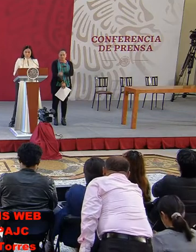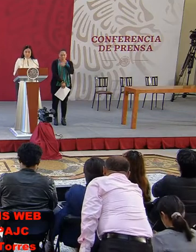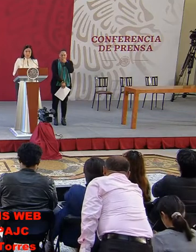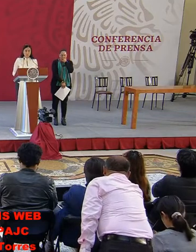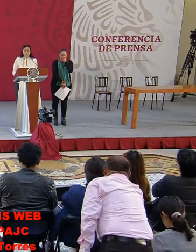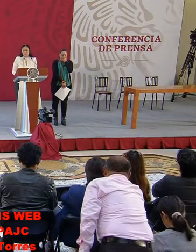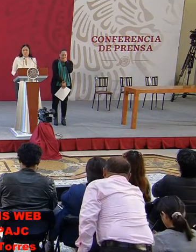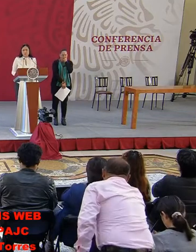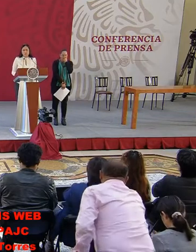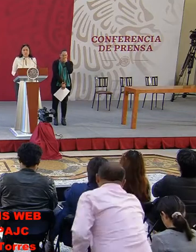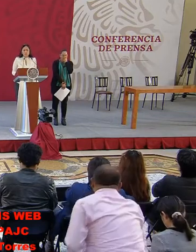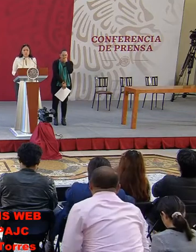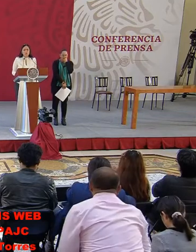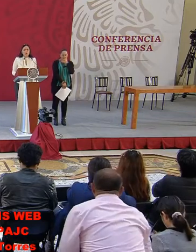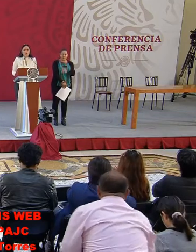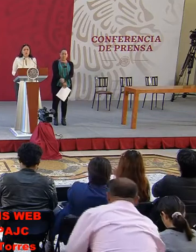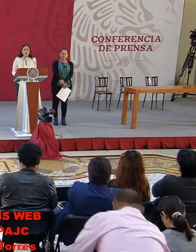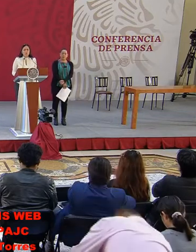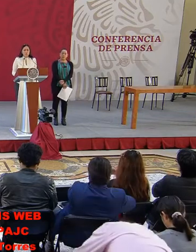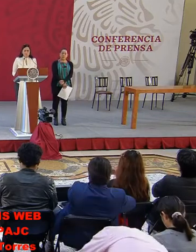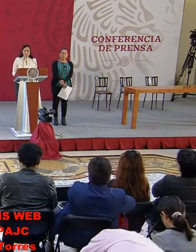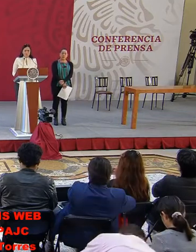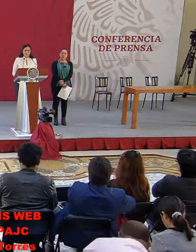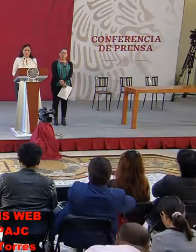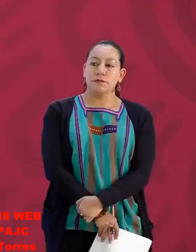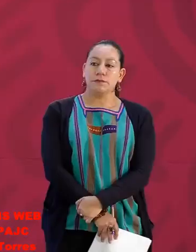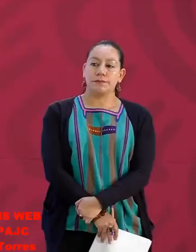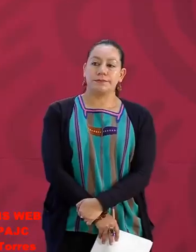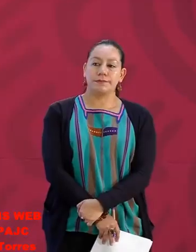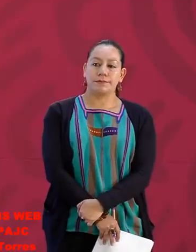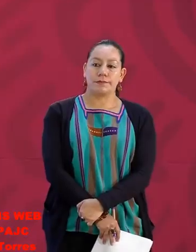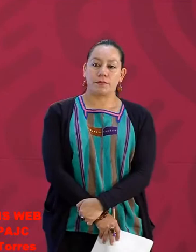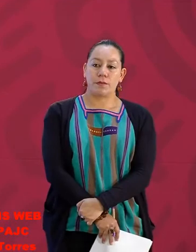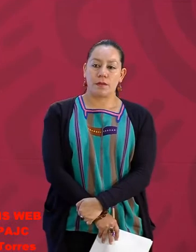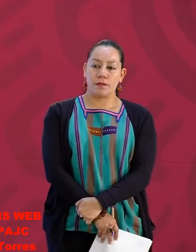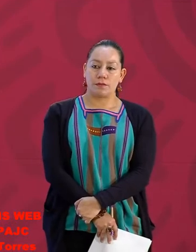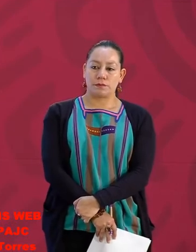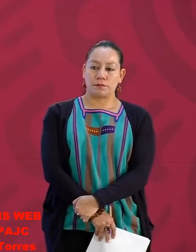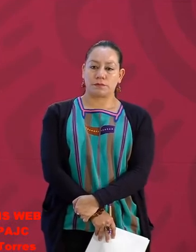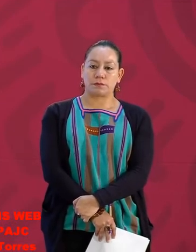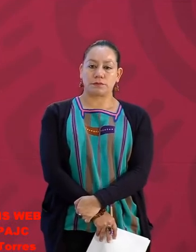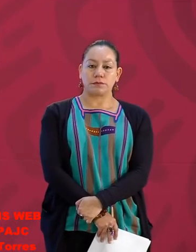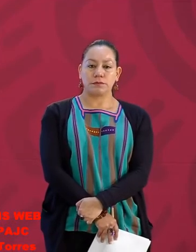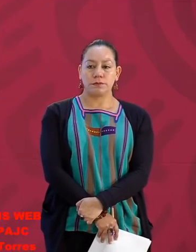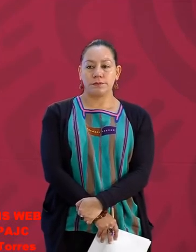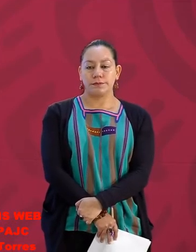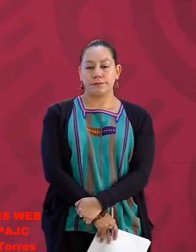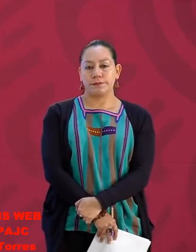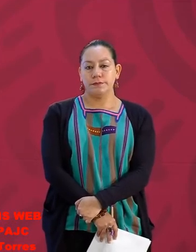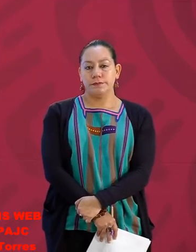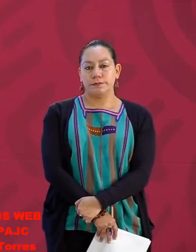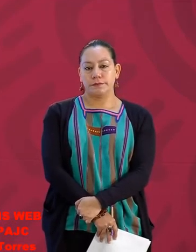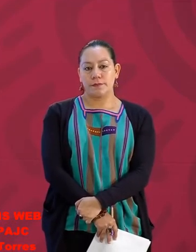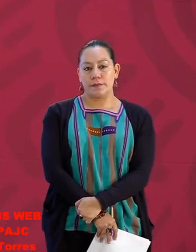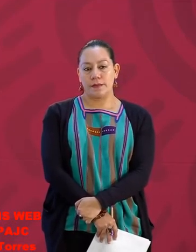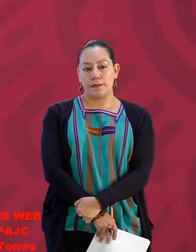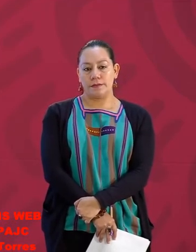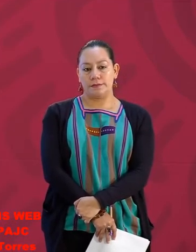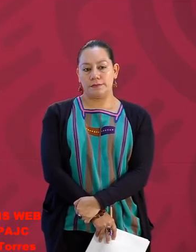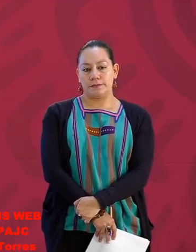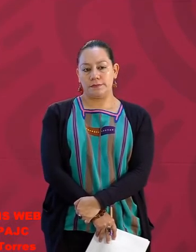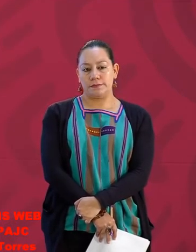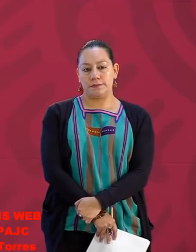En el caso promedio es un niño por mamá y más o menos el 10% tiene 2 niños de la